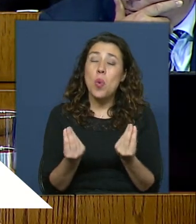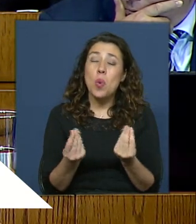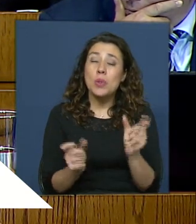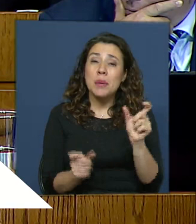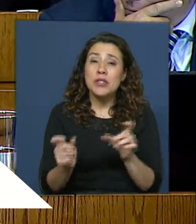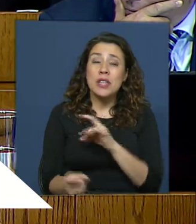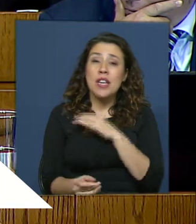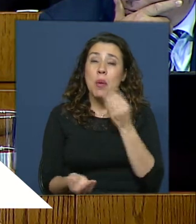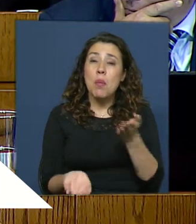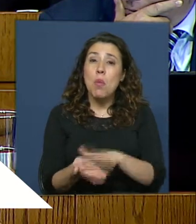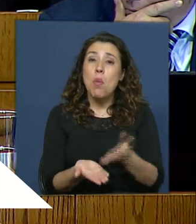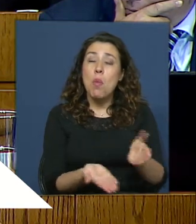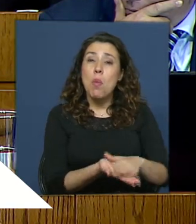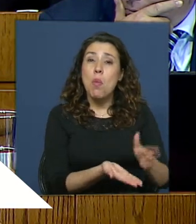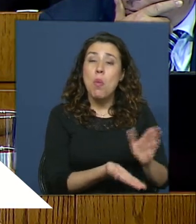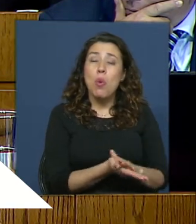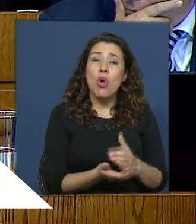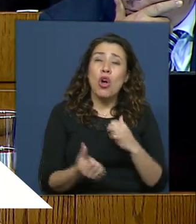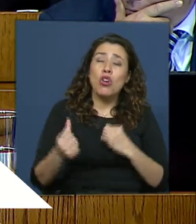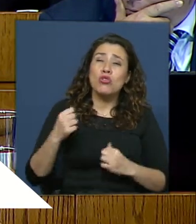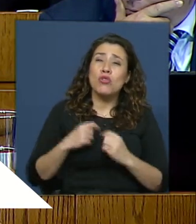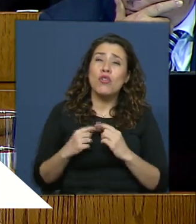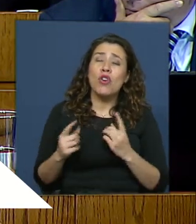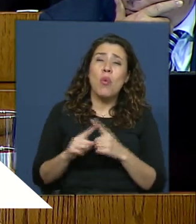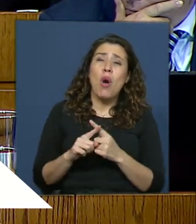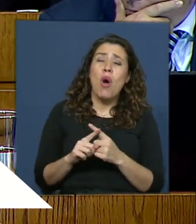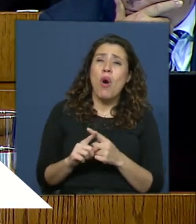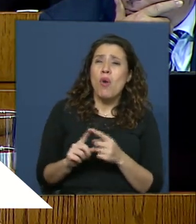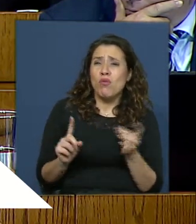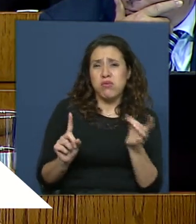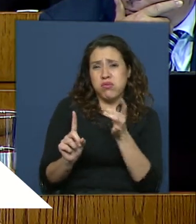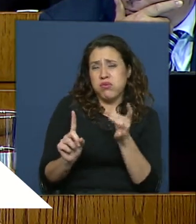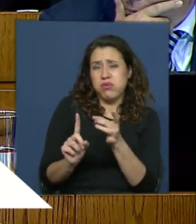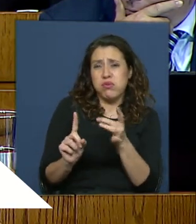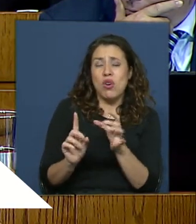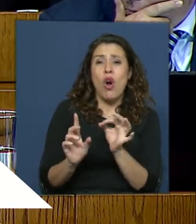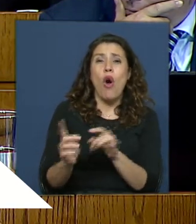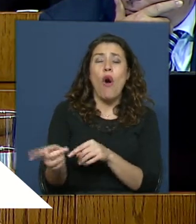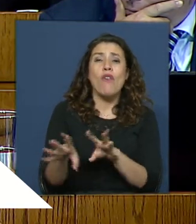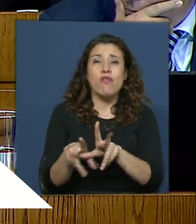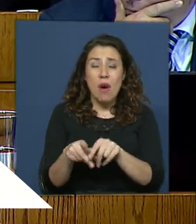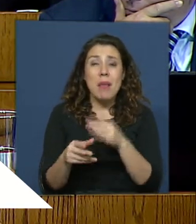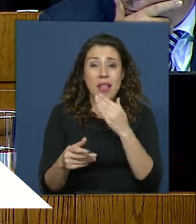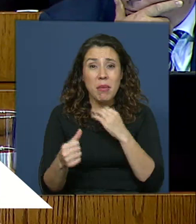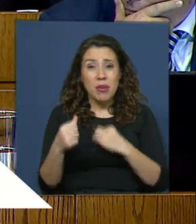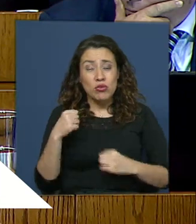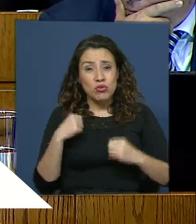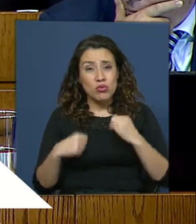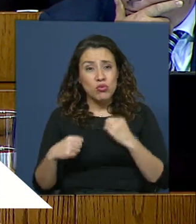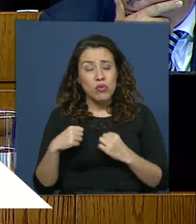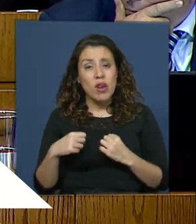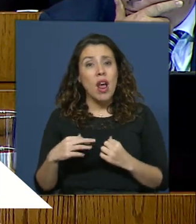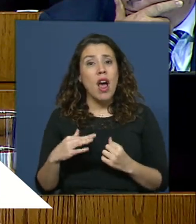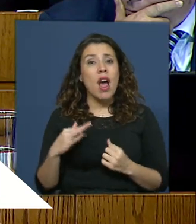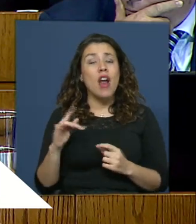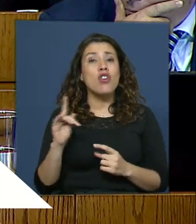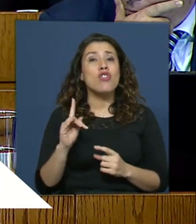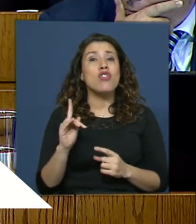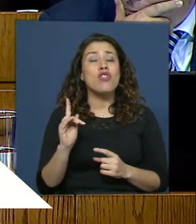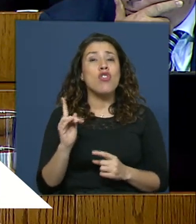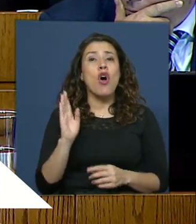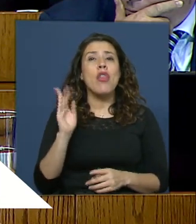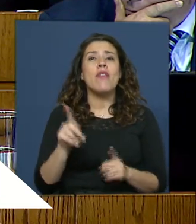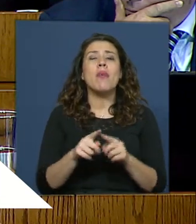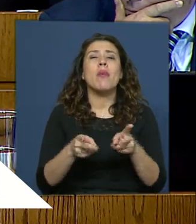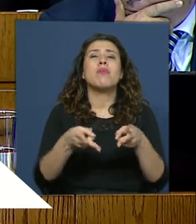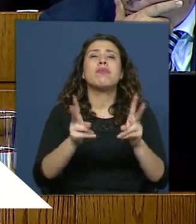chilenos y que sufrieron los rigores de estas violaciones o de sus familias que también las sufrieron, no deban ser